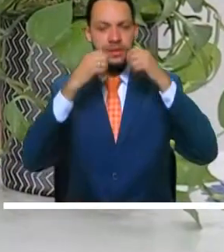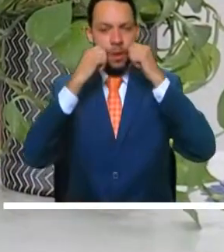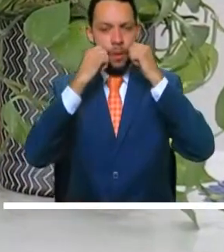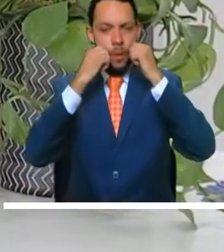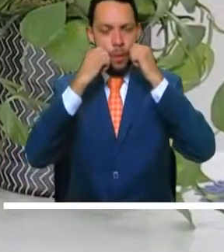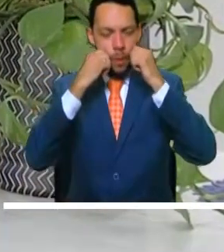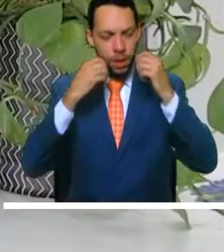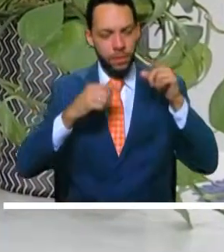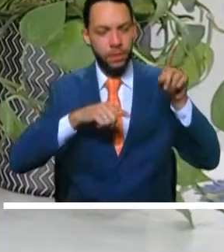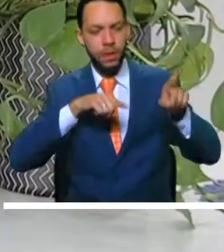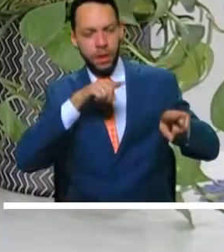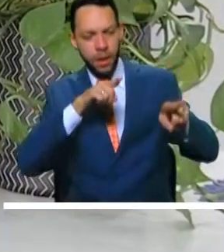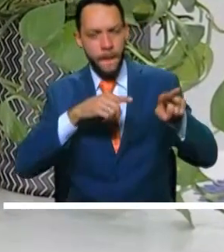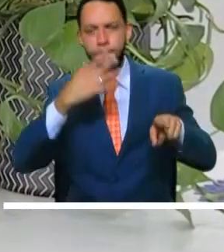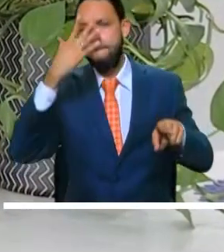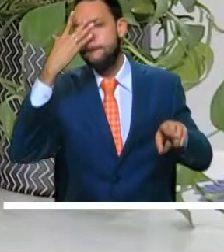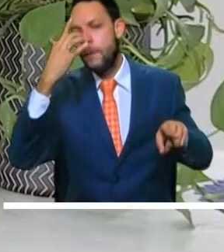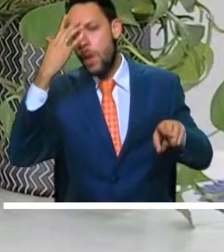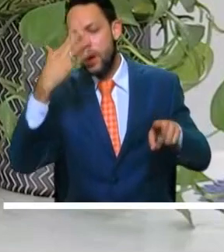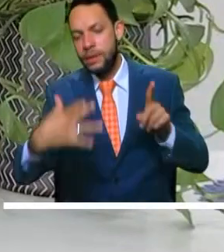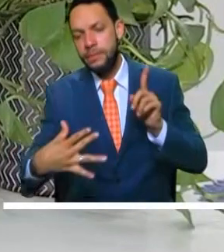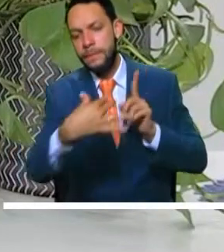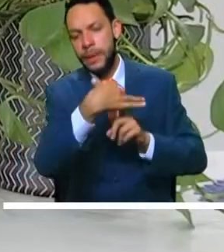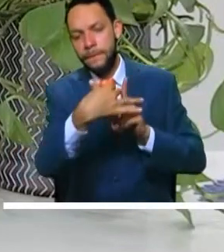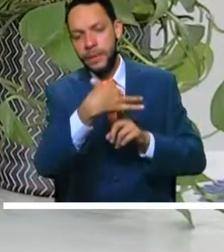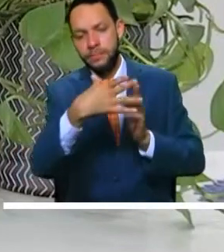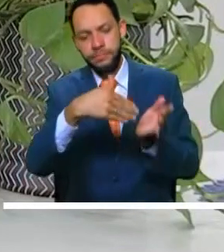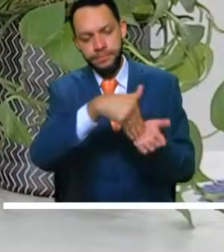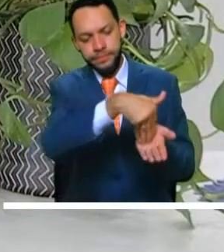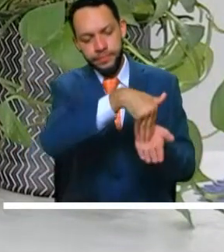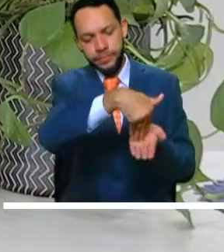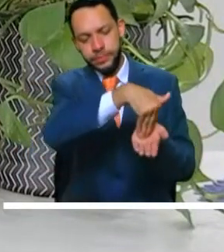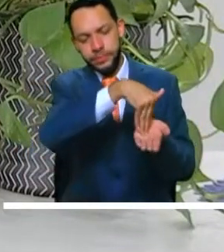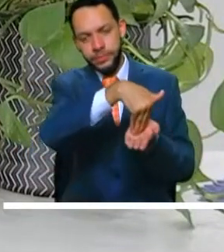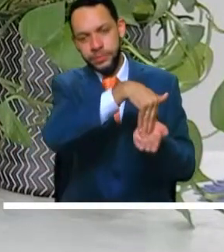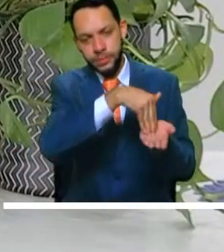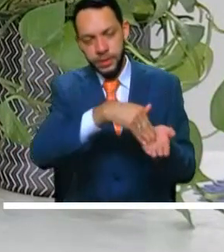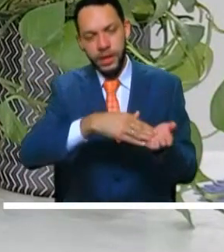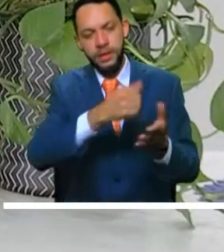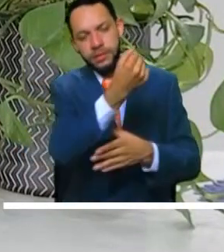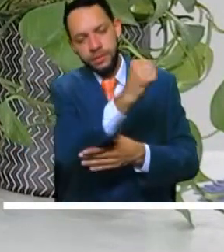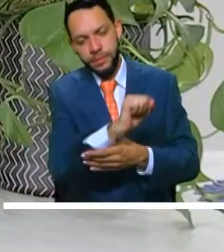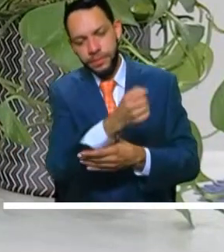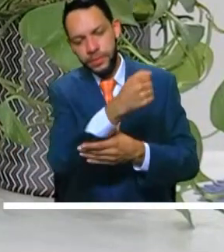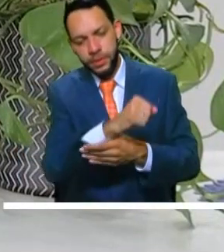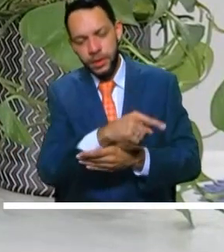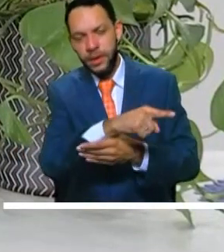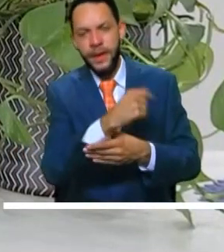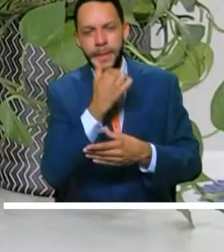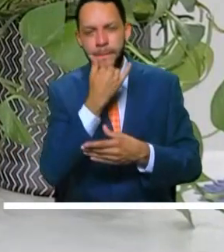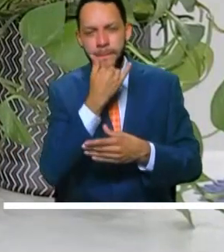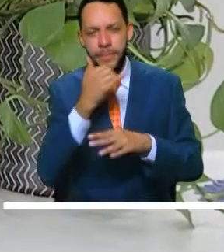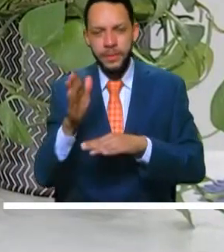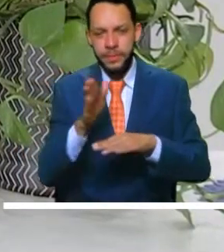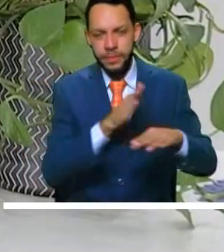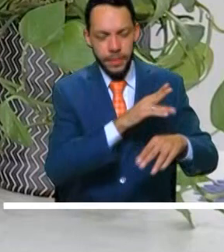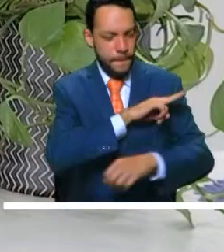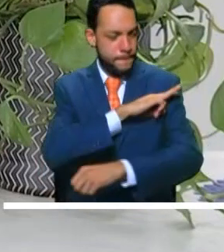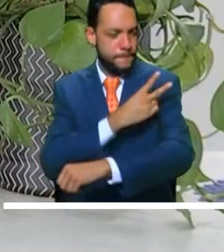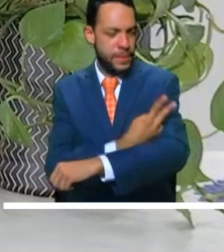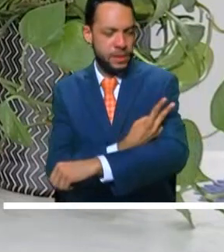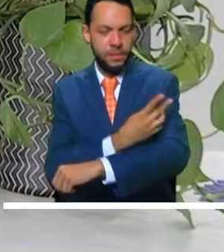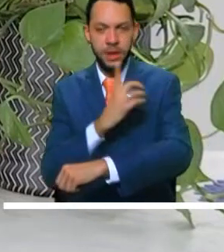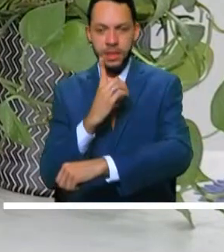ustedes dirán, ay, tan raro, ¿por qué me pasa esto, esto y esto y esto? Y es una deficiencia. ¿Cuáles son las manifestaciones? La vitamina D tiene en